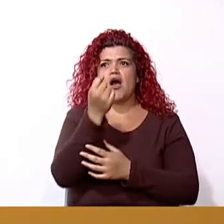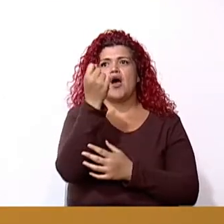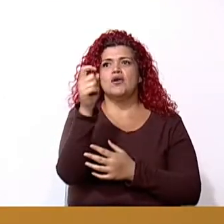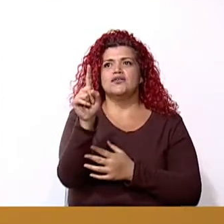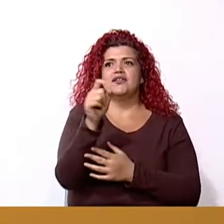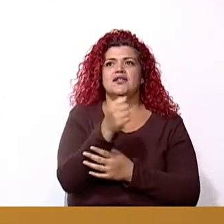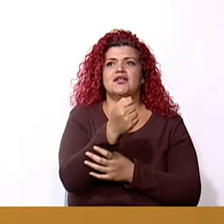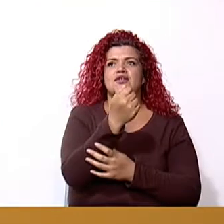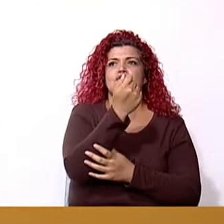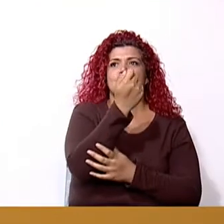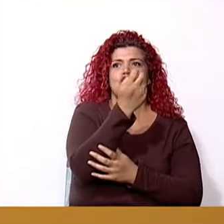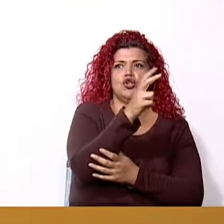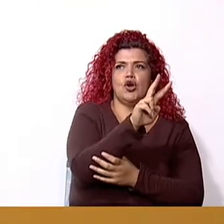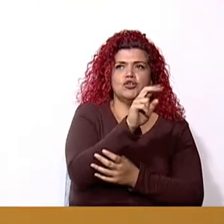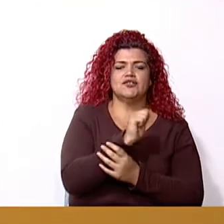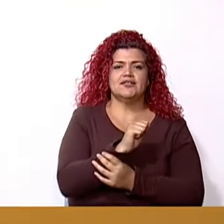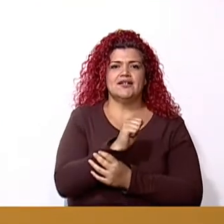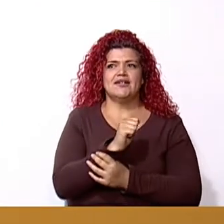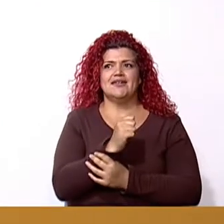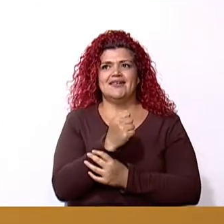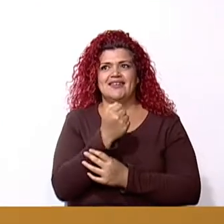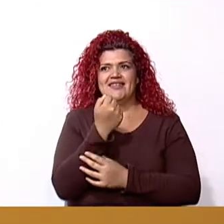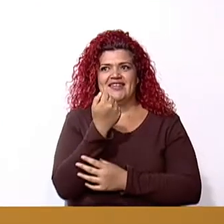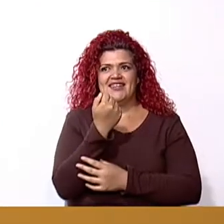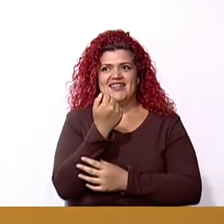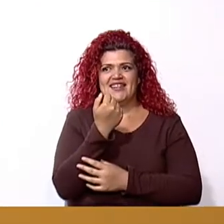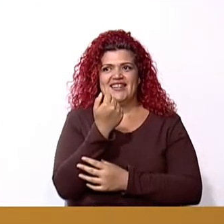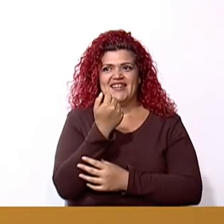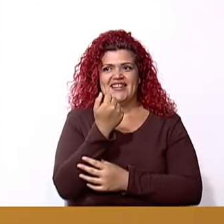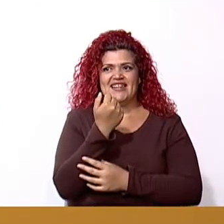Once, doce,